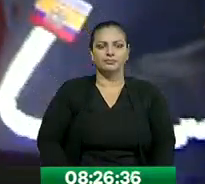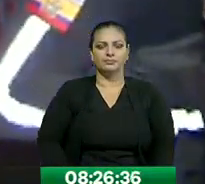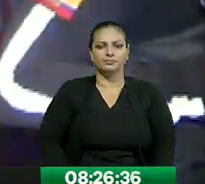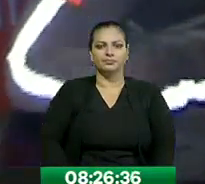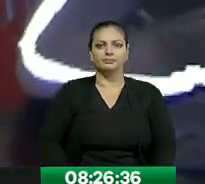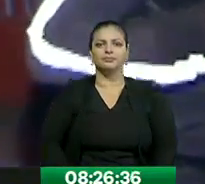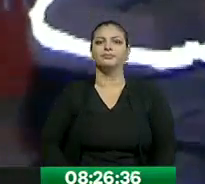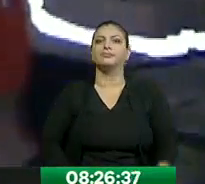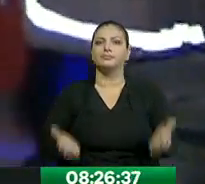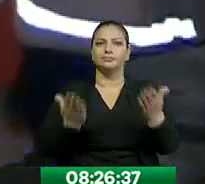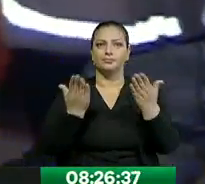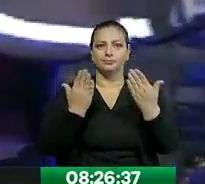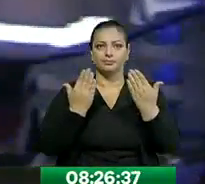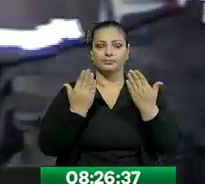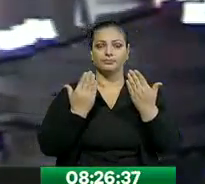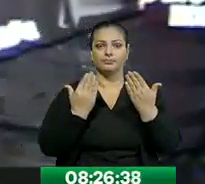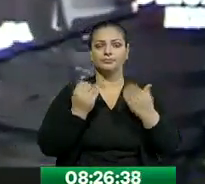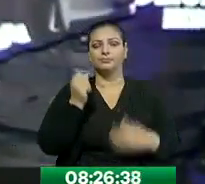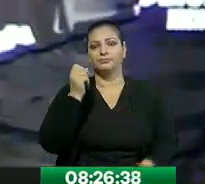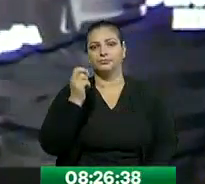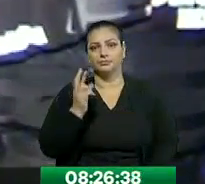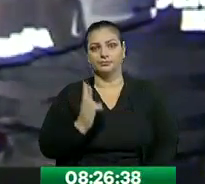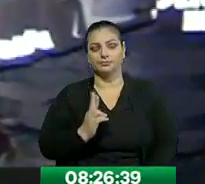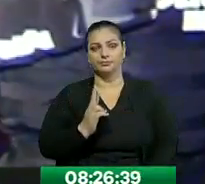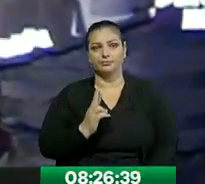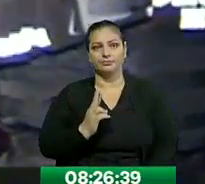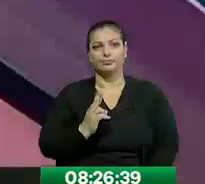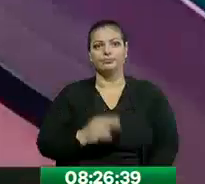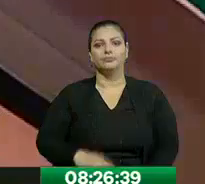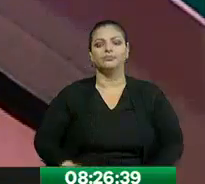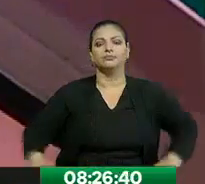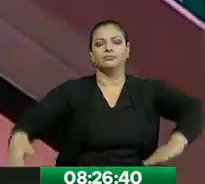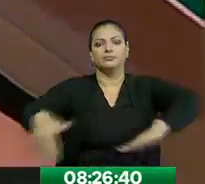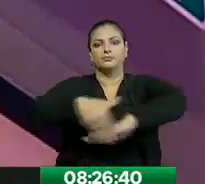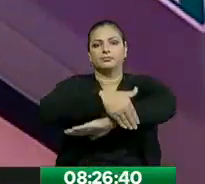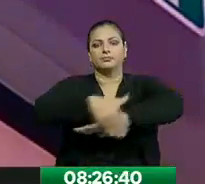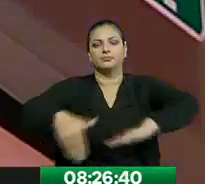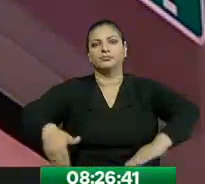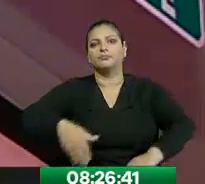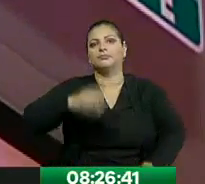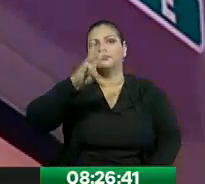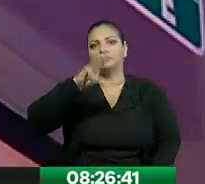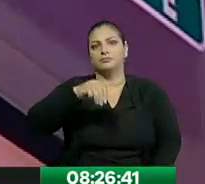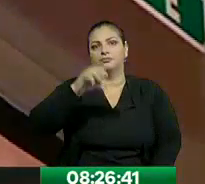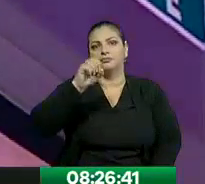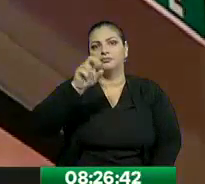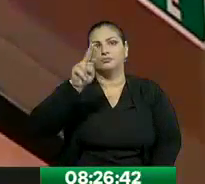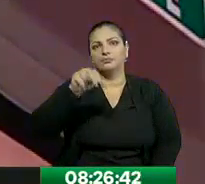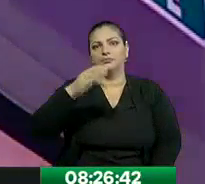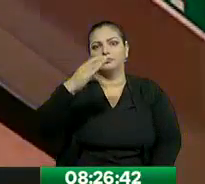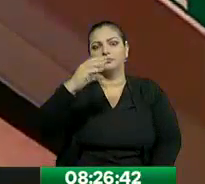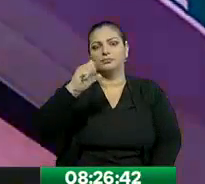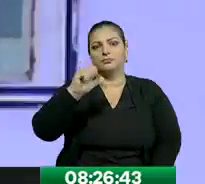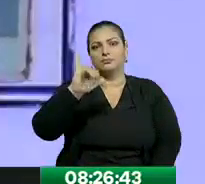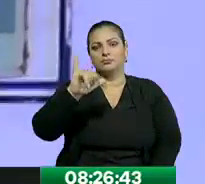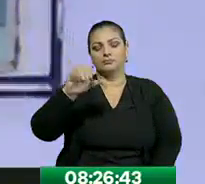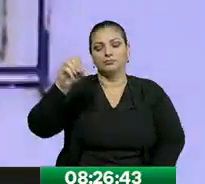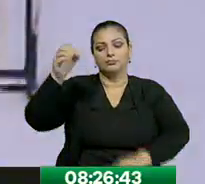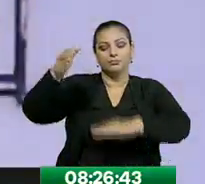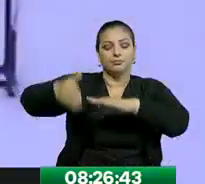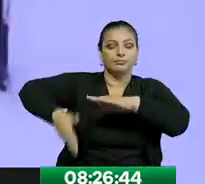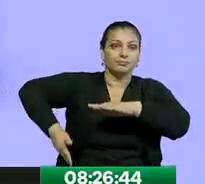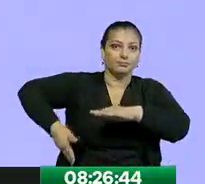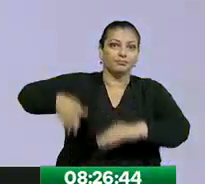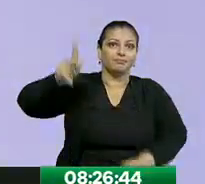Todo habría sucedido en el interior de este inmueble, ubicado en las calles Portete y Pedro Moncayo, pleno centro de Guayaquil.